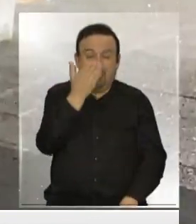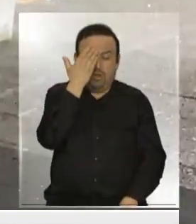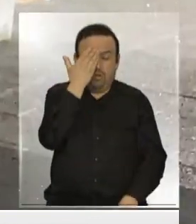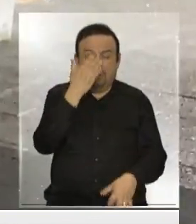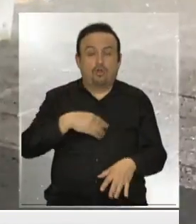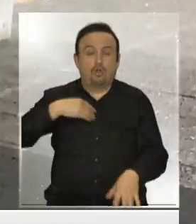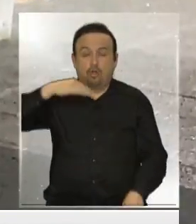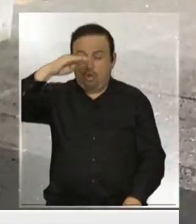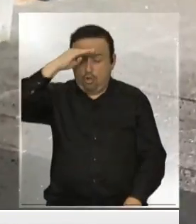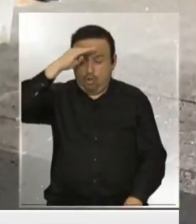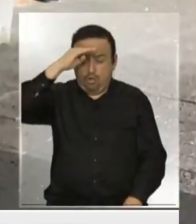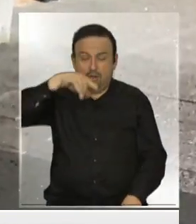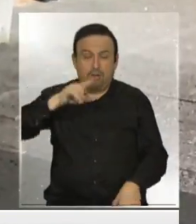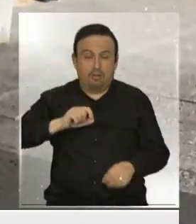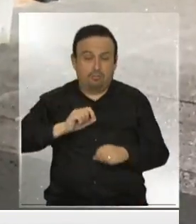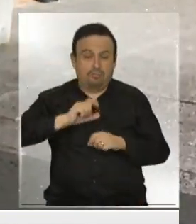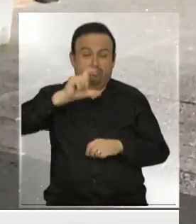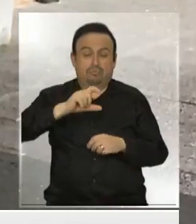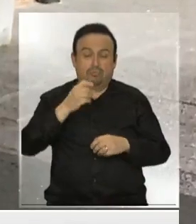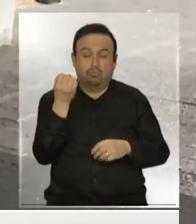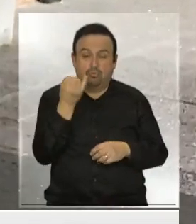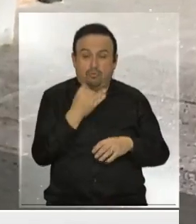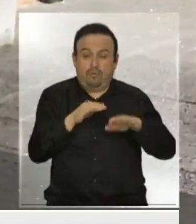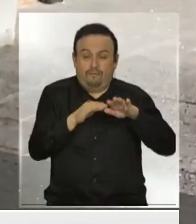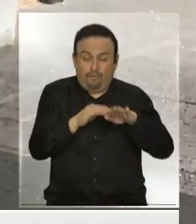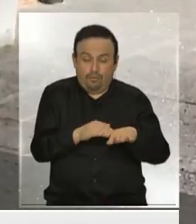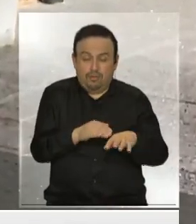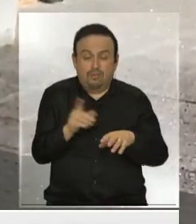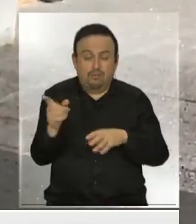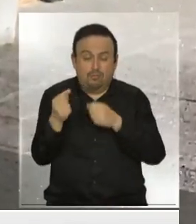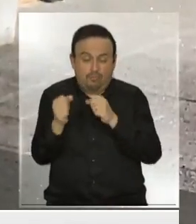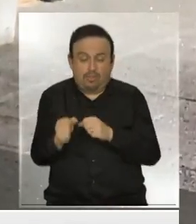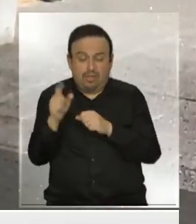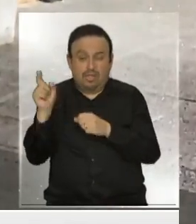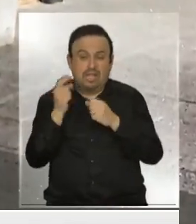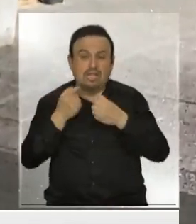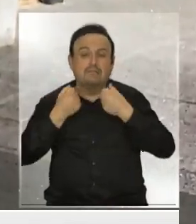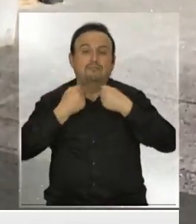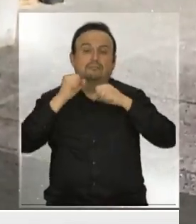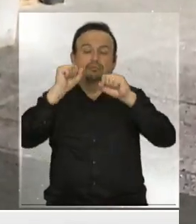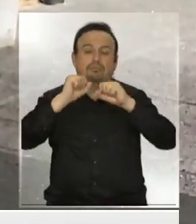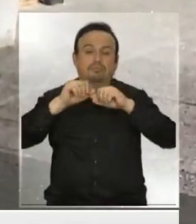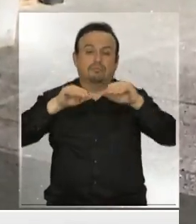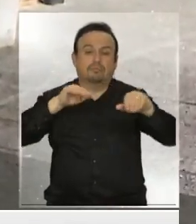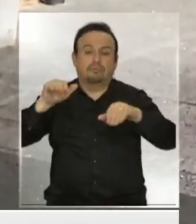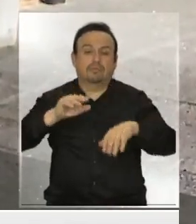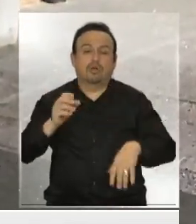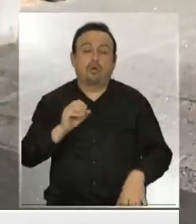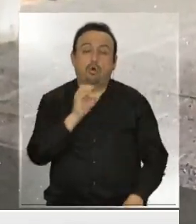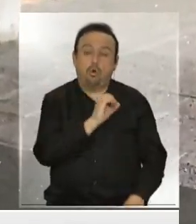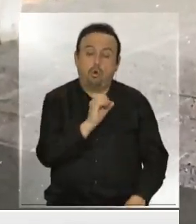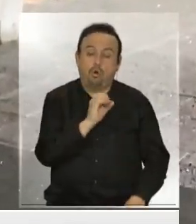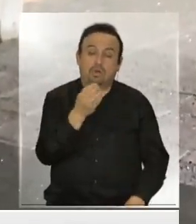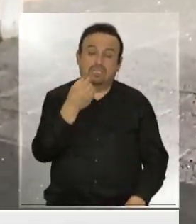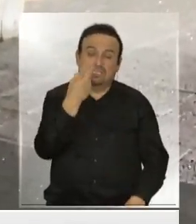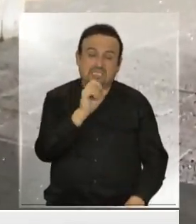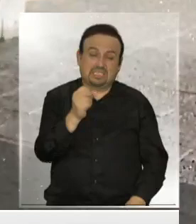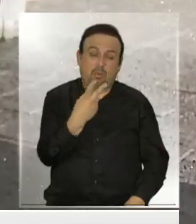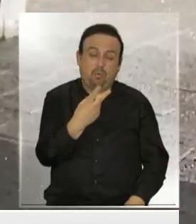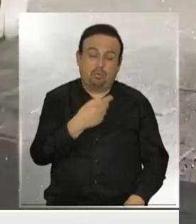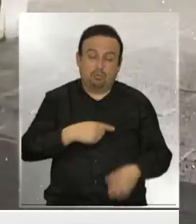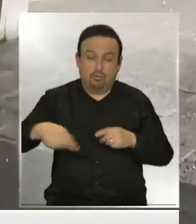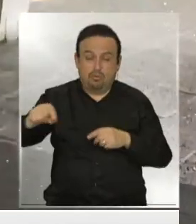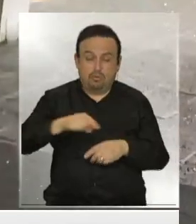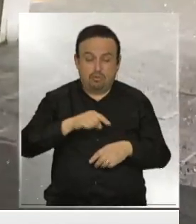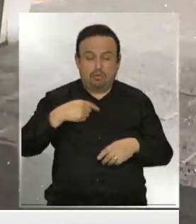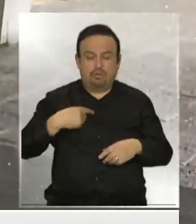agosto, confiando en que ese aumento de votantes pueda eventualmente convocar a una segunda vuelta, como esperan los sectores